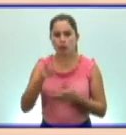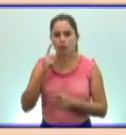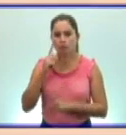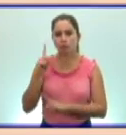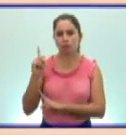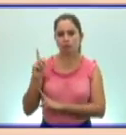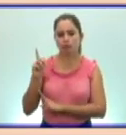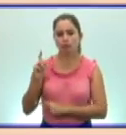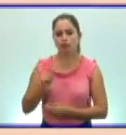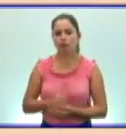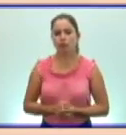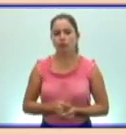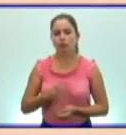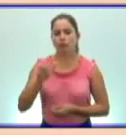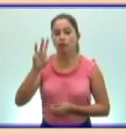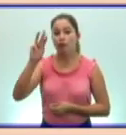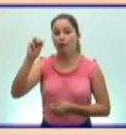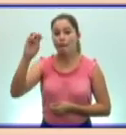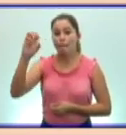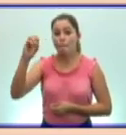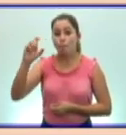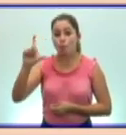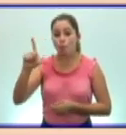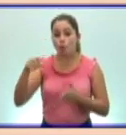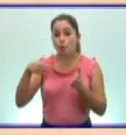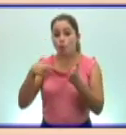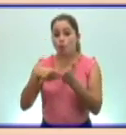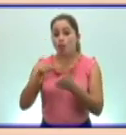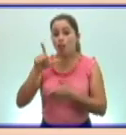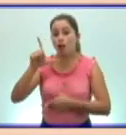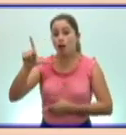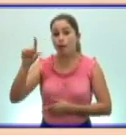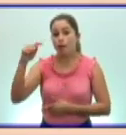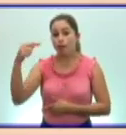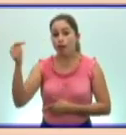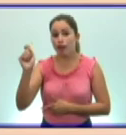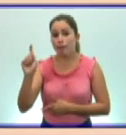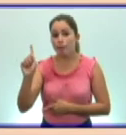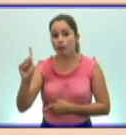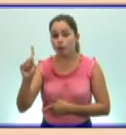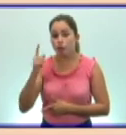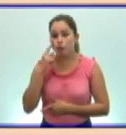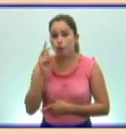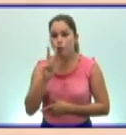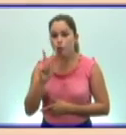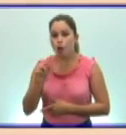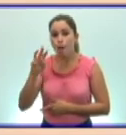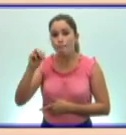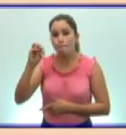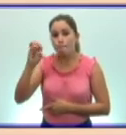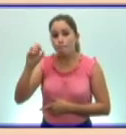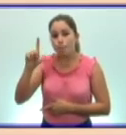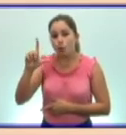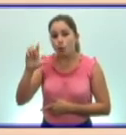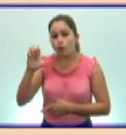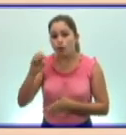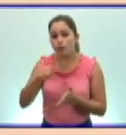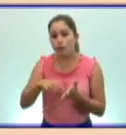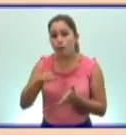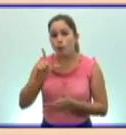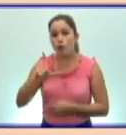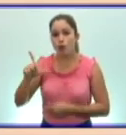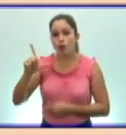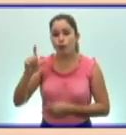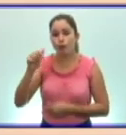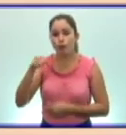mol punto litro a la menos 1, que se lee como moles por litro. Ahora,